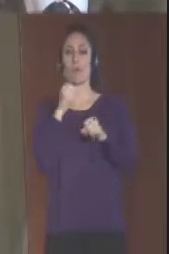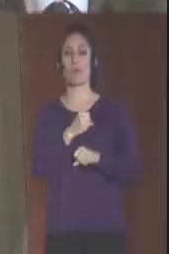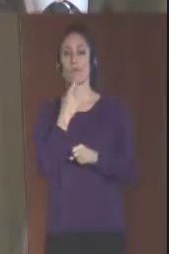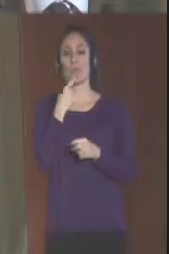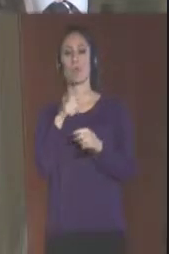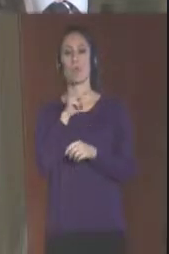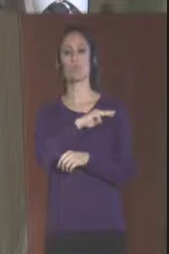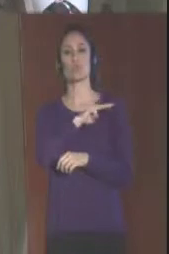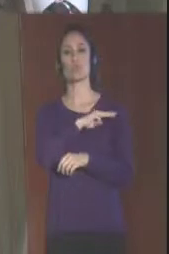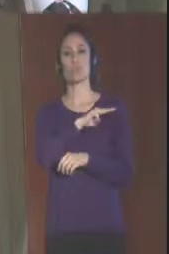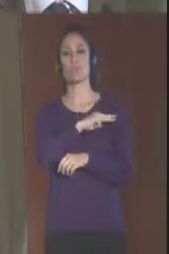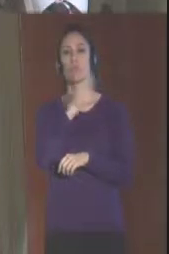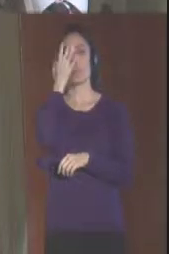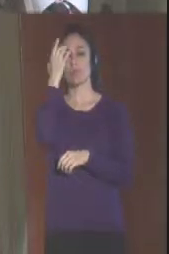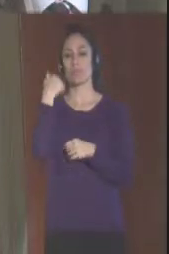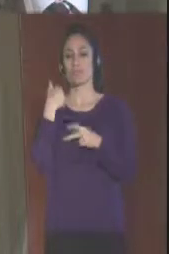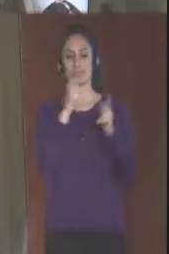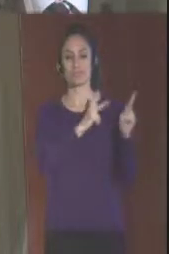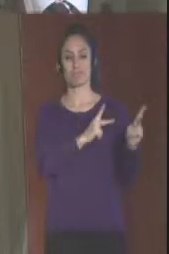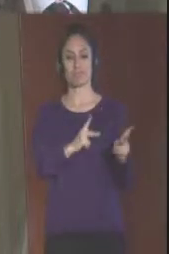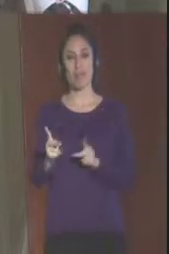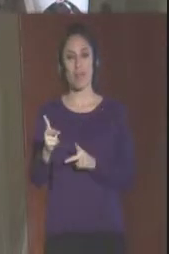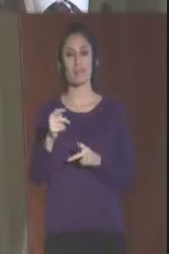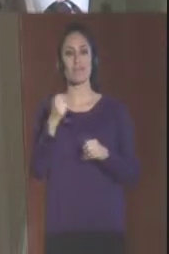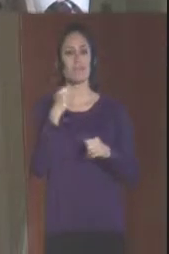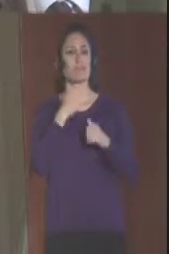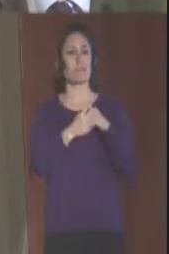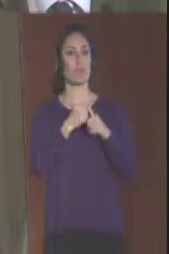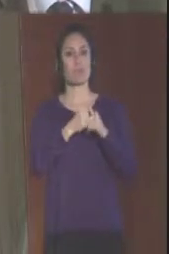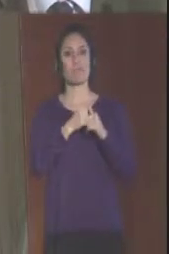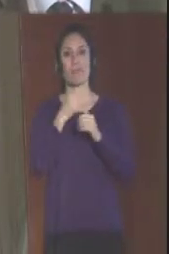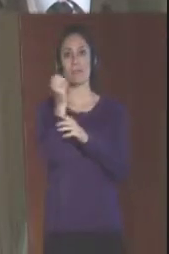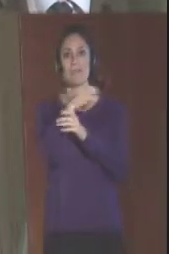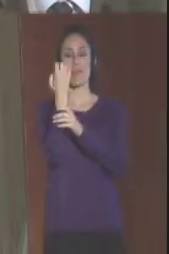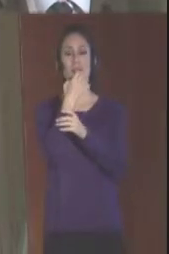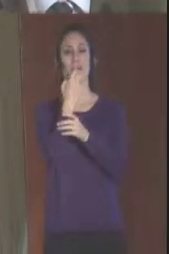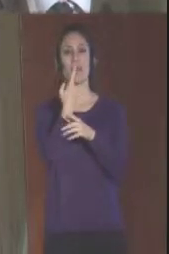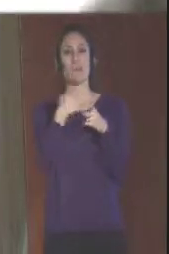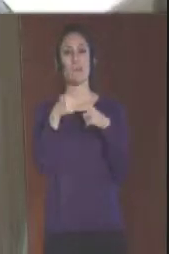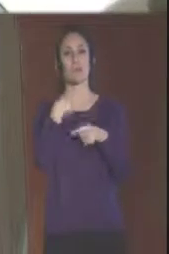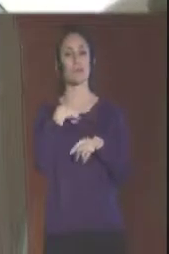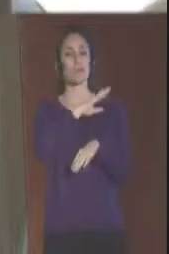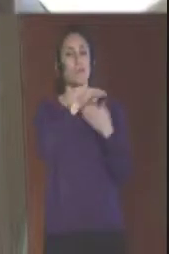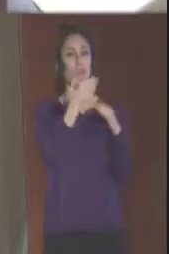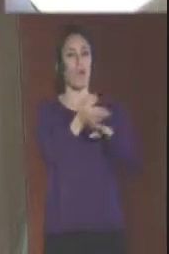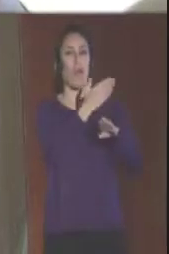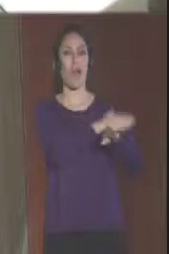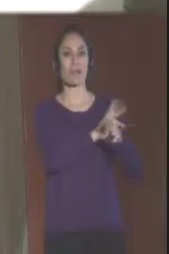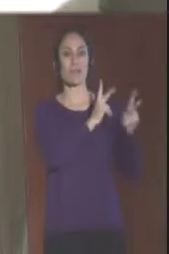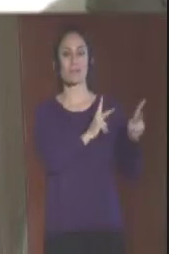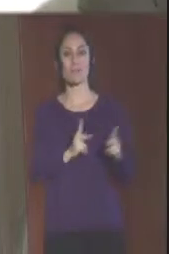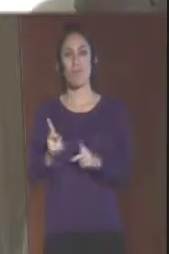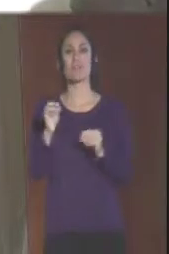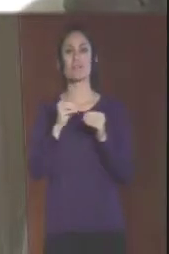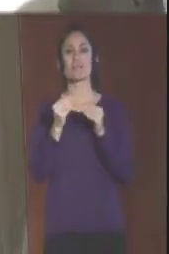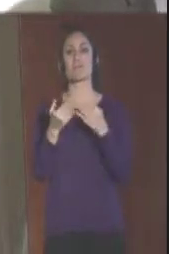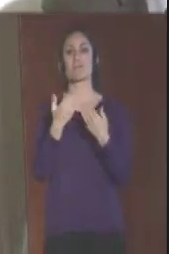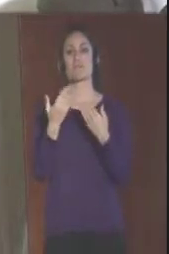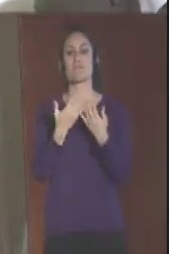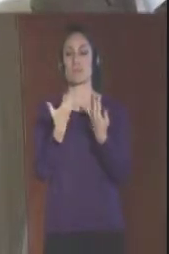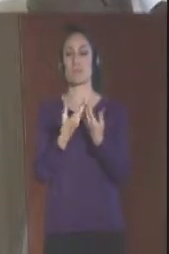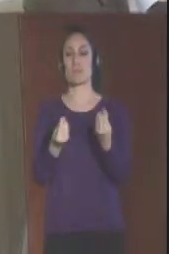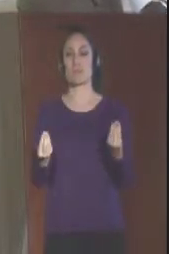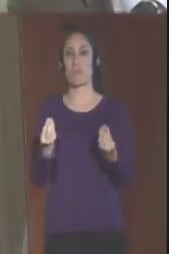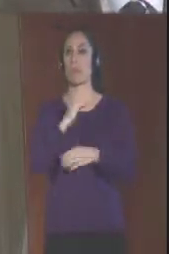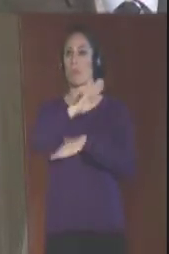nuestros municipios, porque si planificamos entre todos, todos adoptamos la medida y es mucho más fácil si